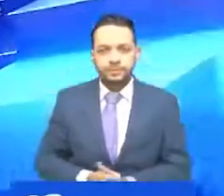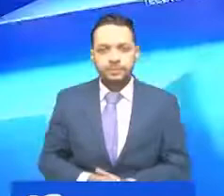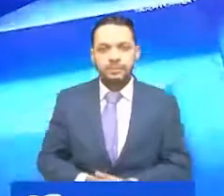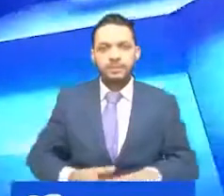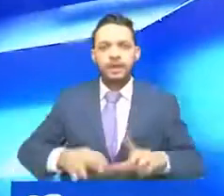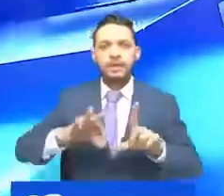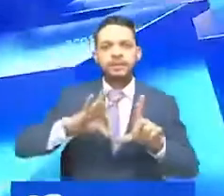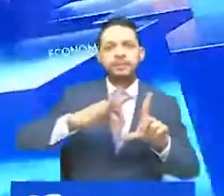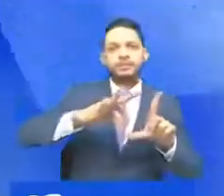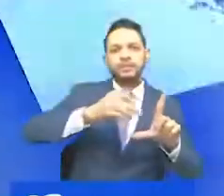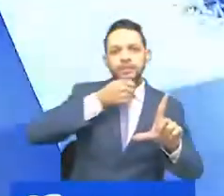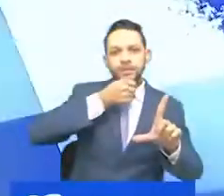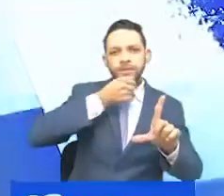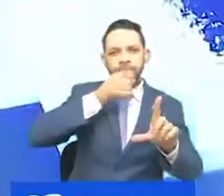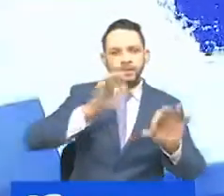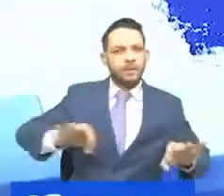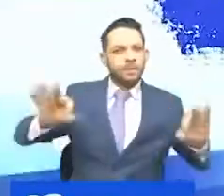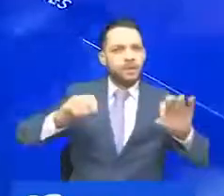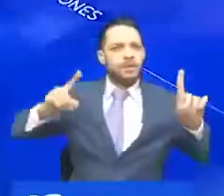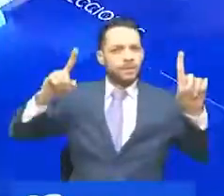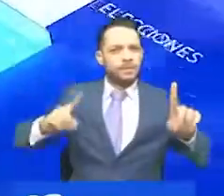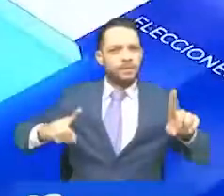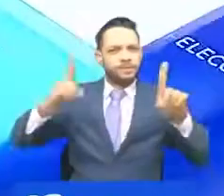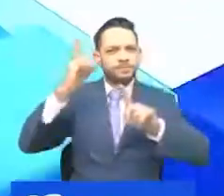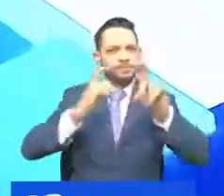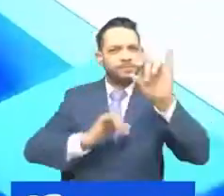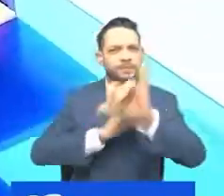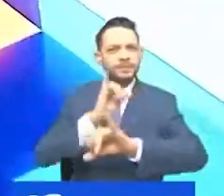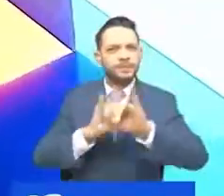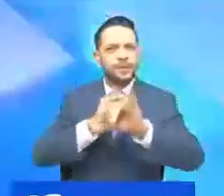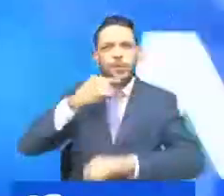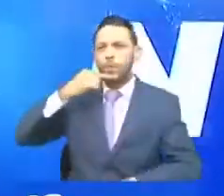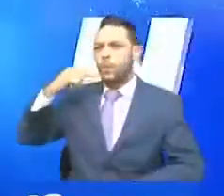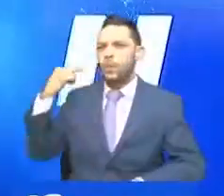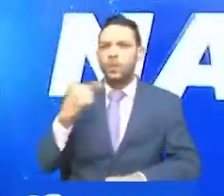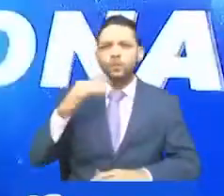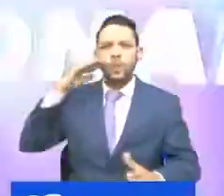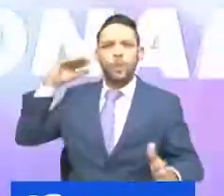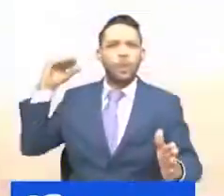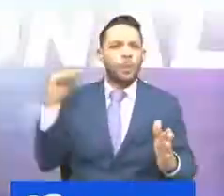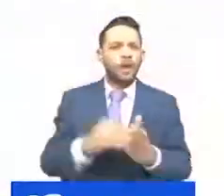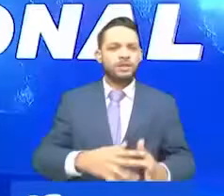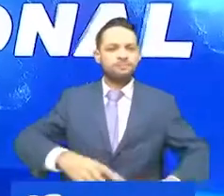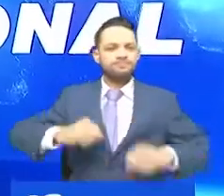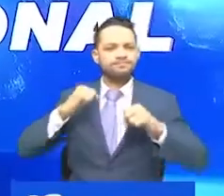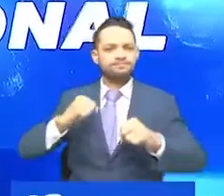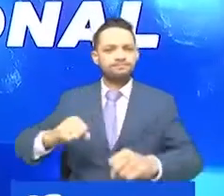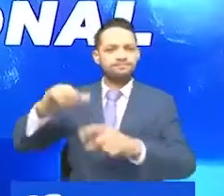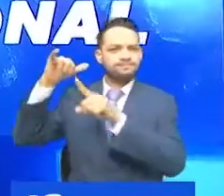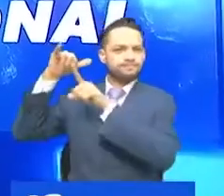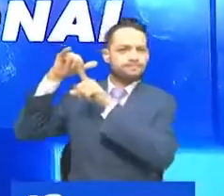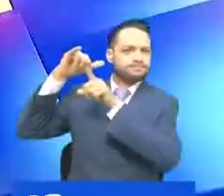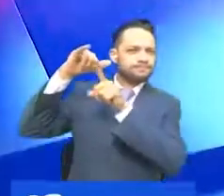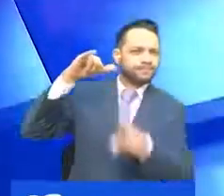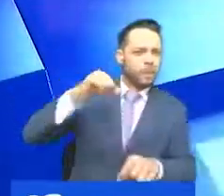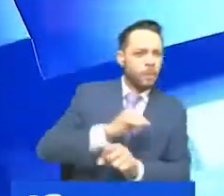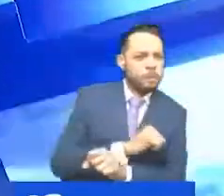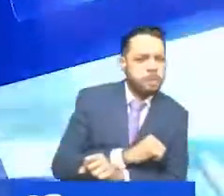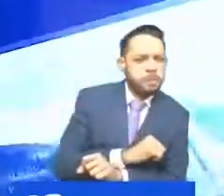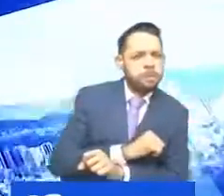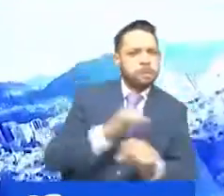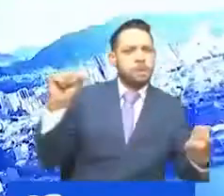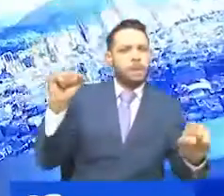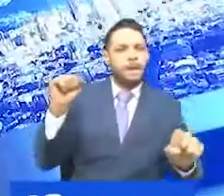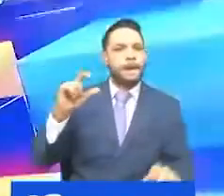En Telecafé Noticias analizamos también el ámbito internacional. Rusia amenaza de nuevo con su poderío nuclear. El canciller Lavrov dijo que